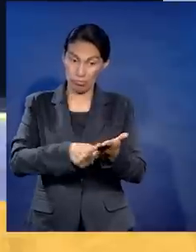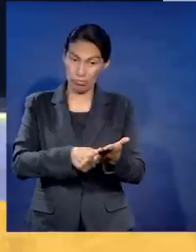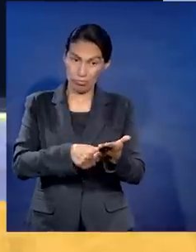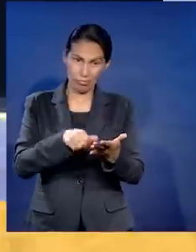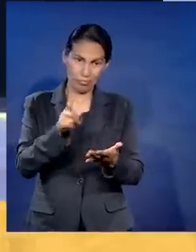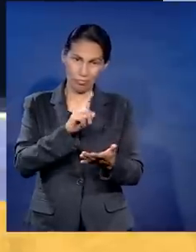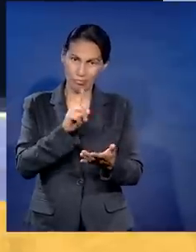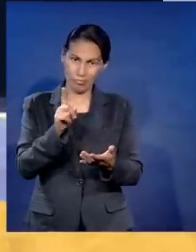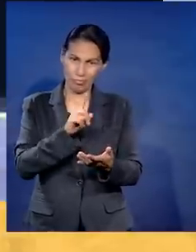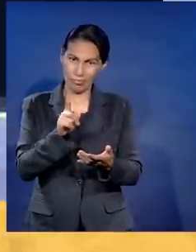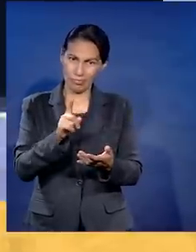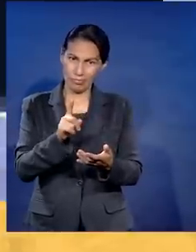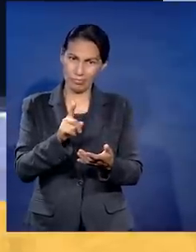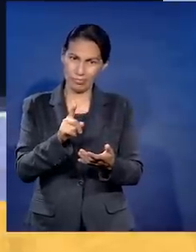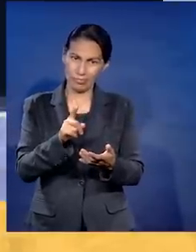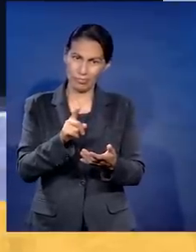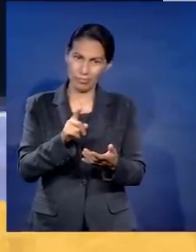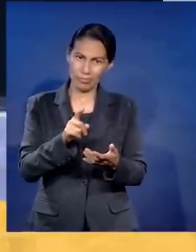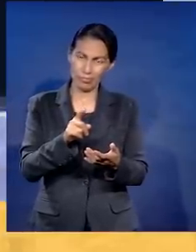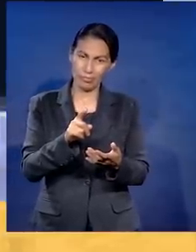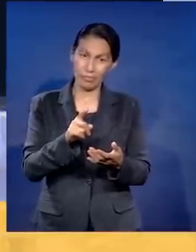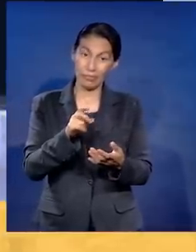El matrimonio no es un contrato.